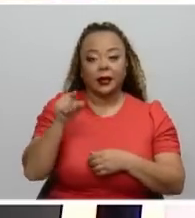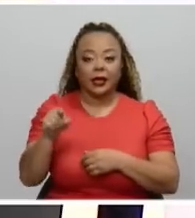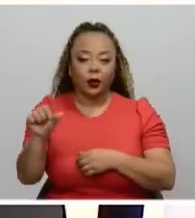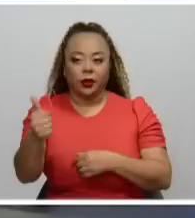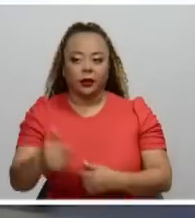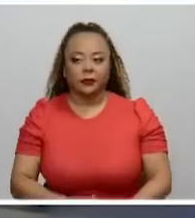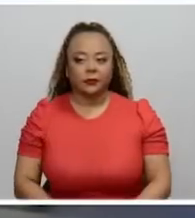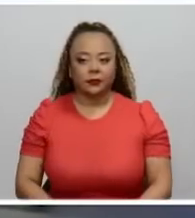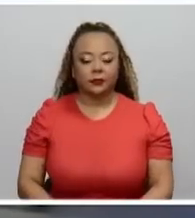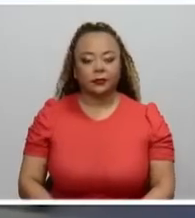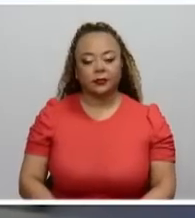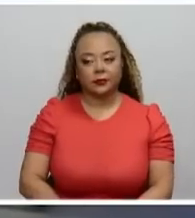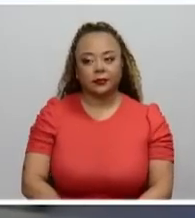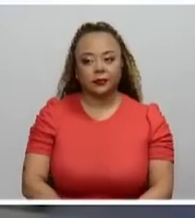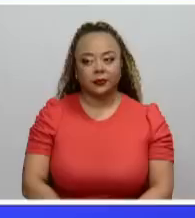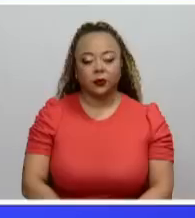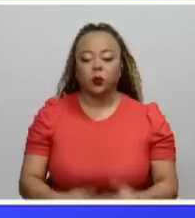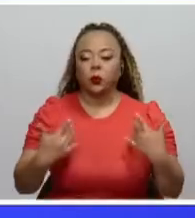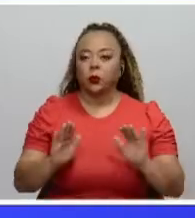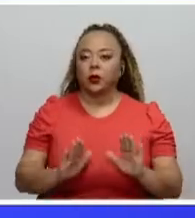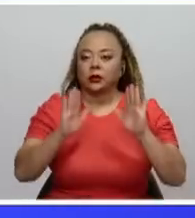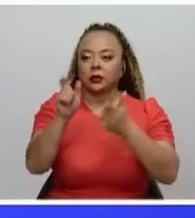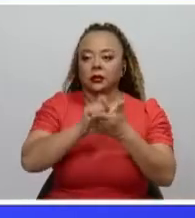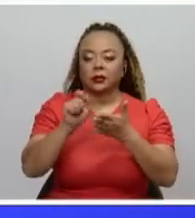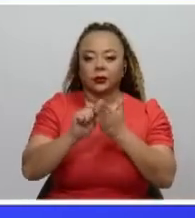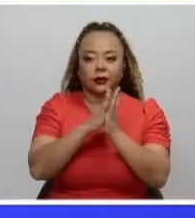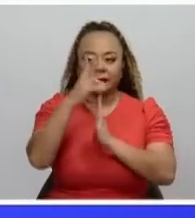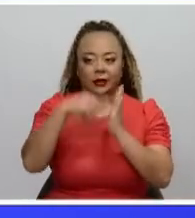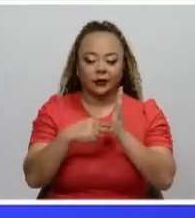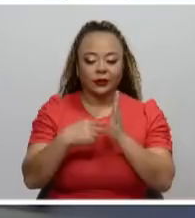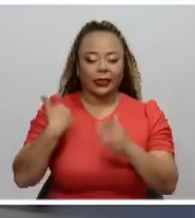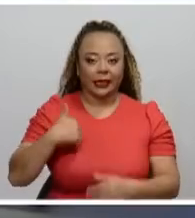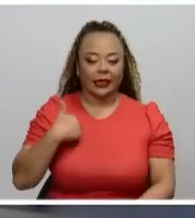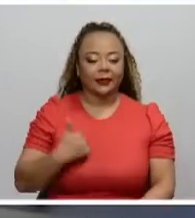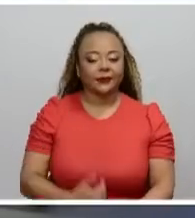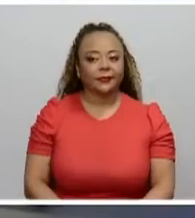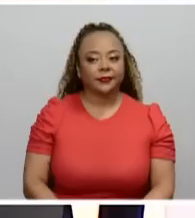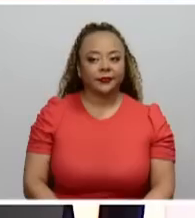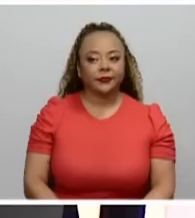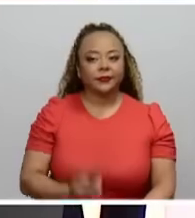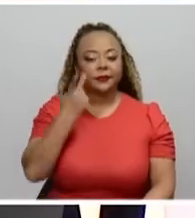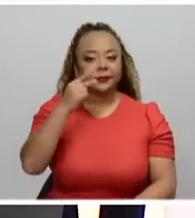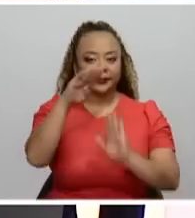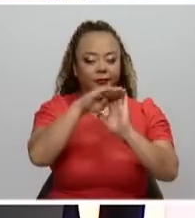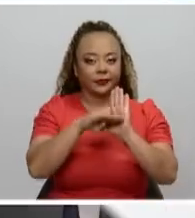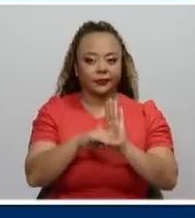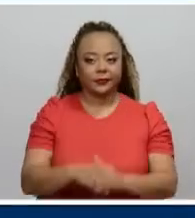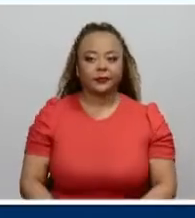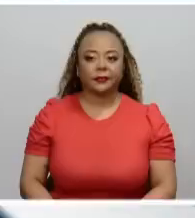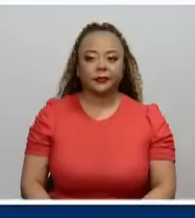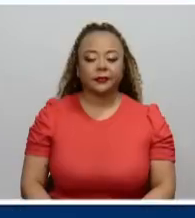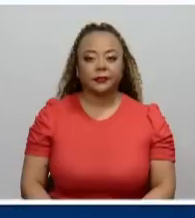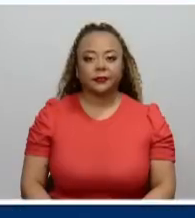Luciano bernique sí gran escritor de libros en Argentina Uruguay claro era todo un personaje vean esta lista